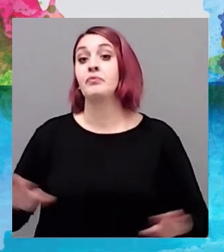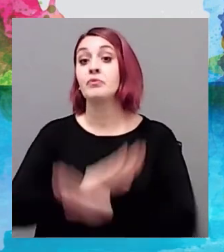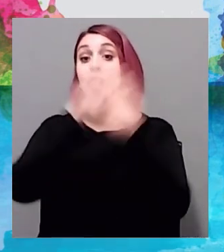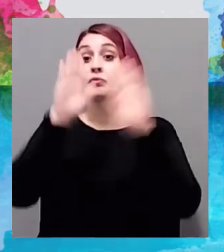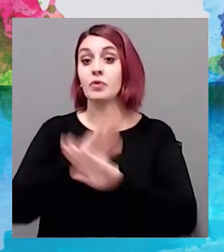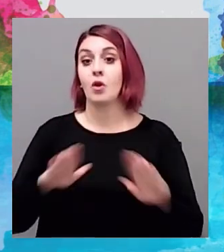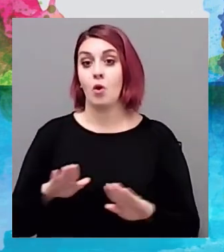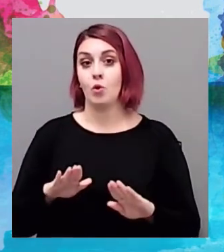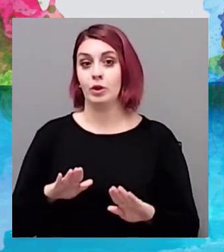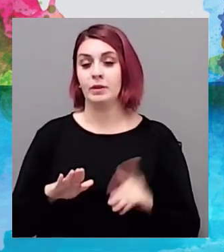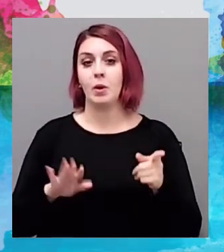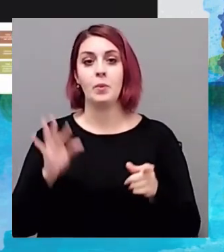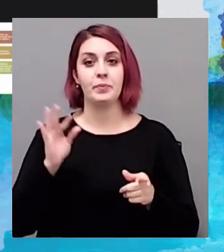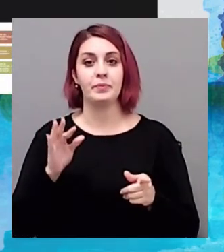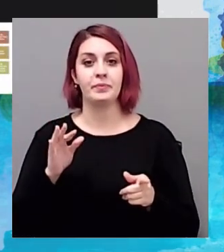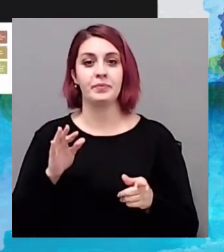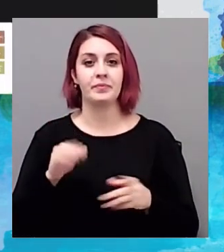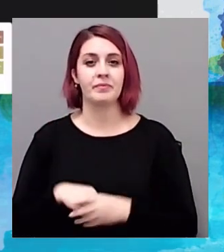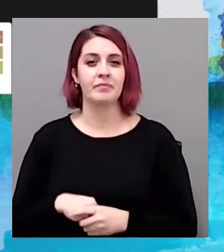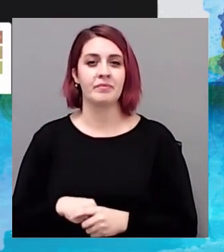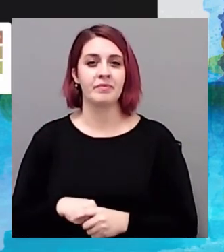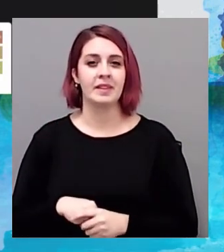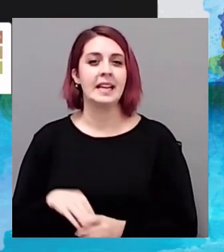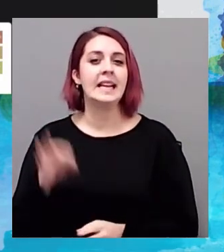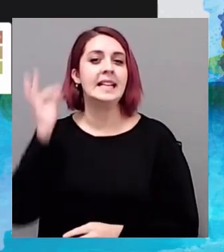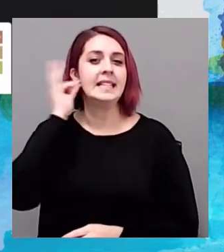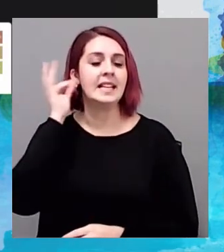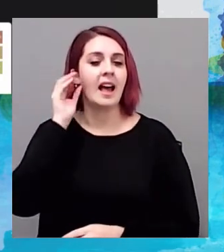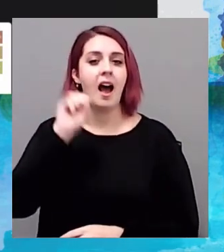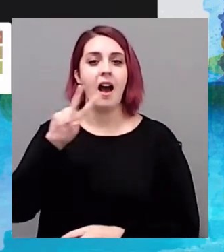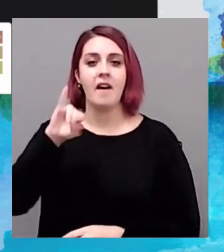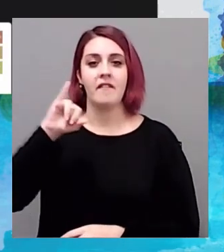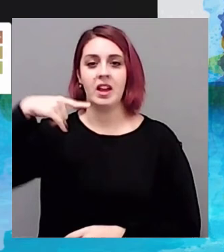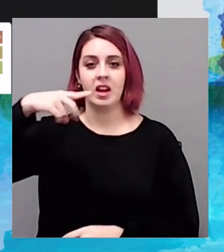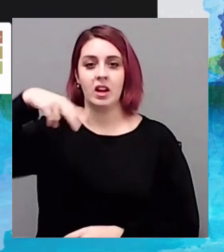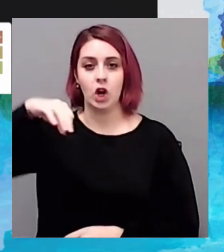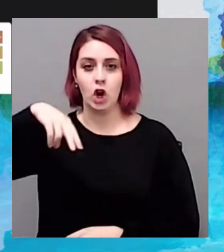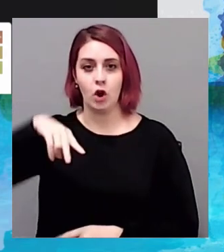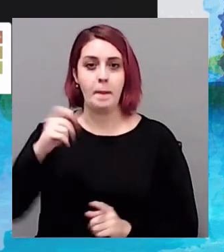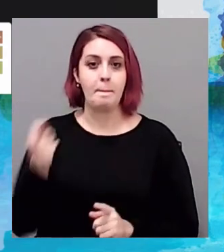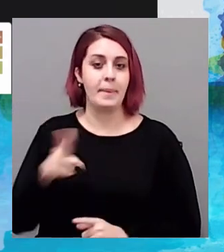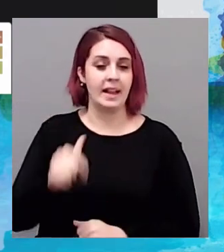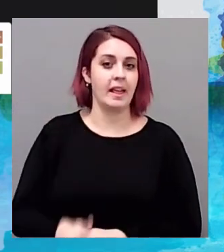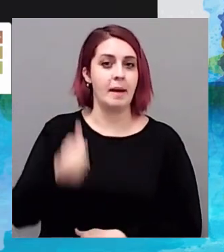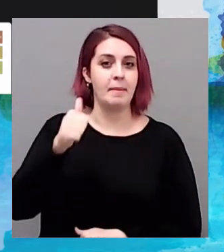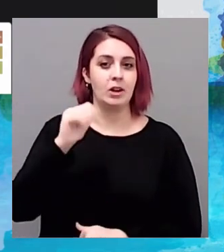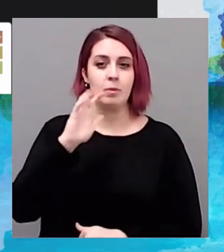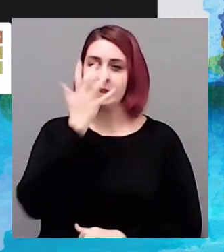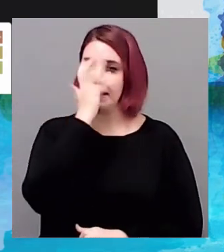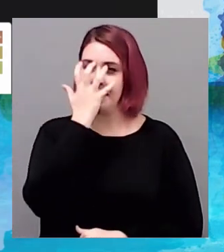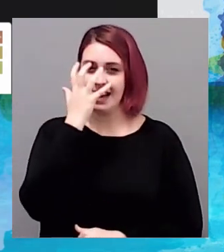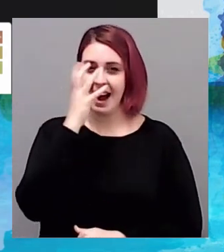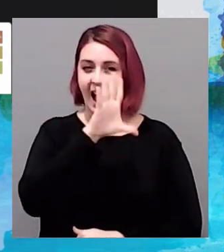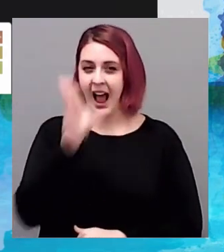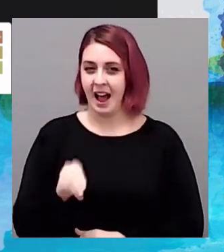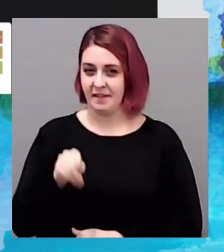una de las señoritas de Aviñón, quizás la que más se parece a una máscara africana,